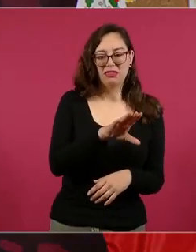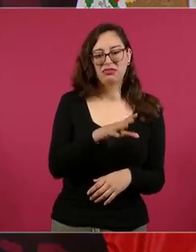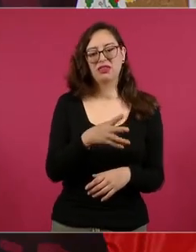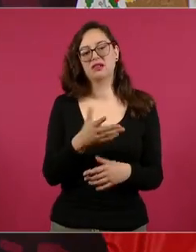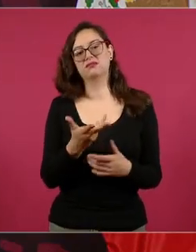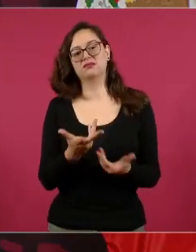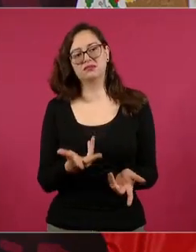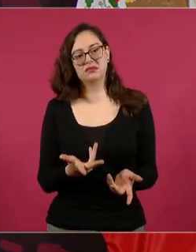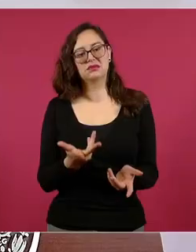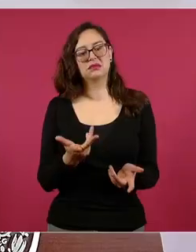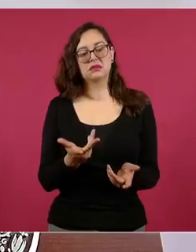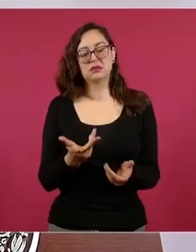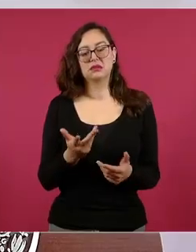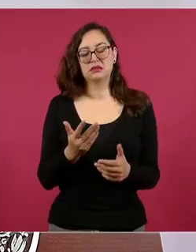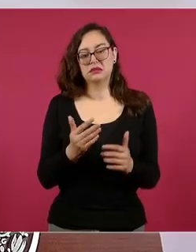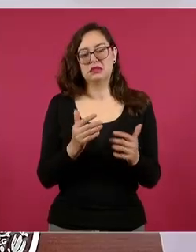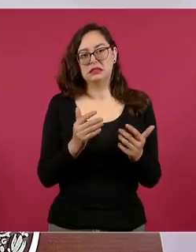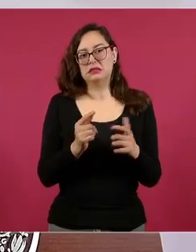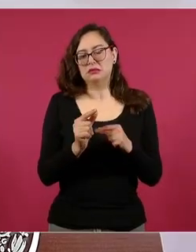hemos logrado reducir